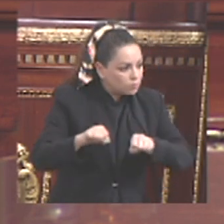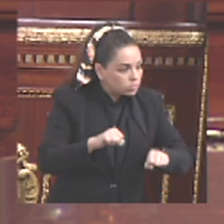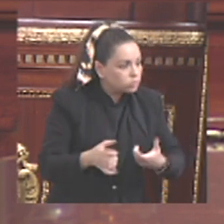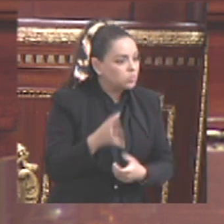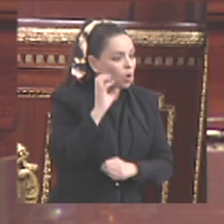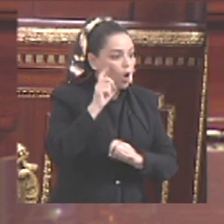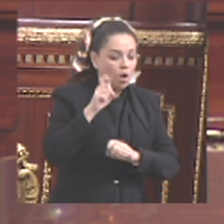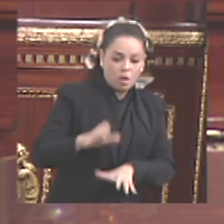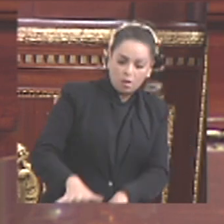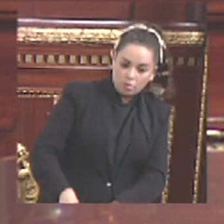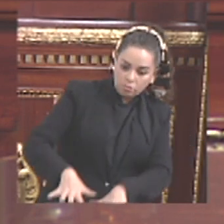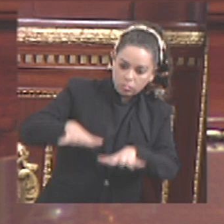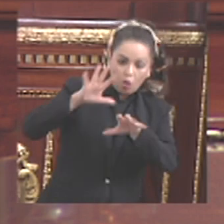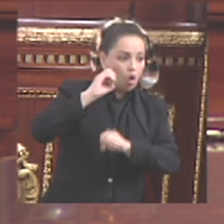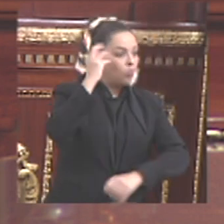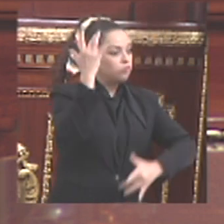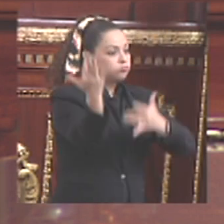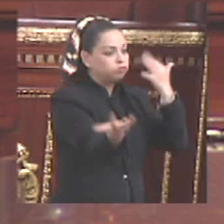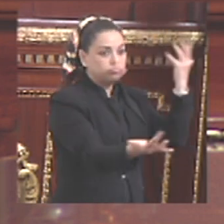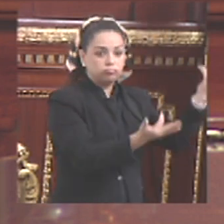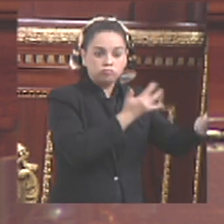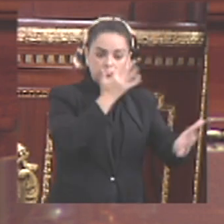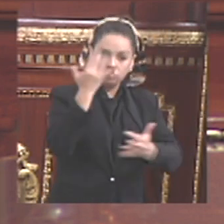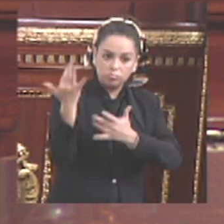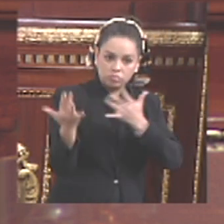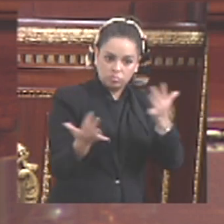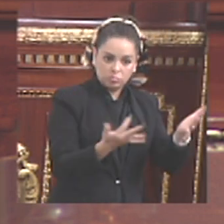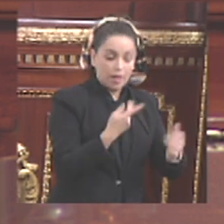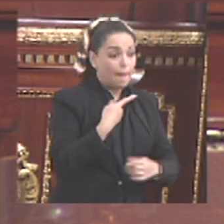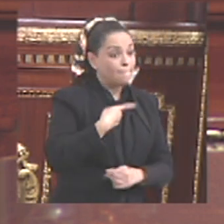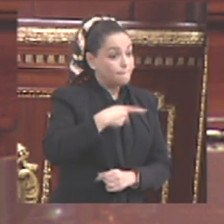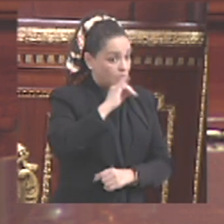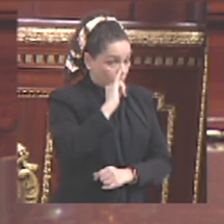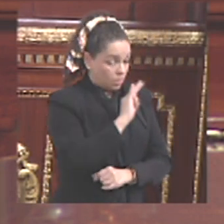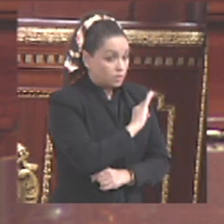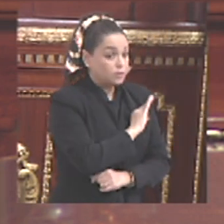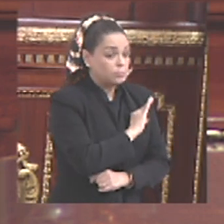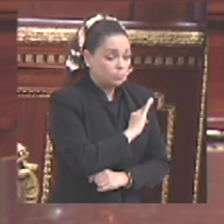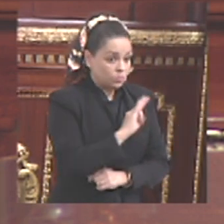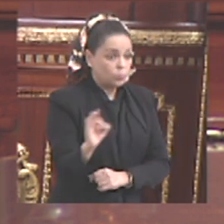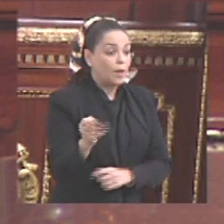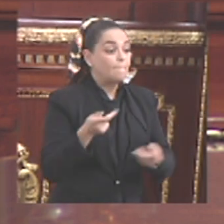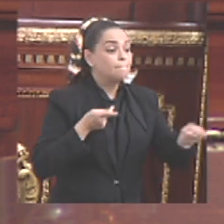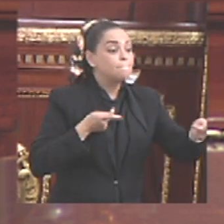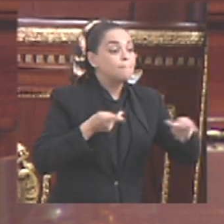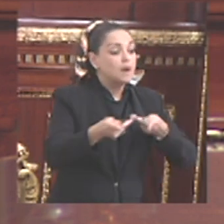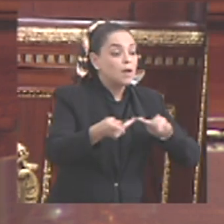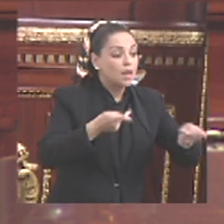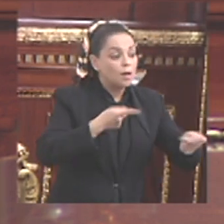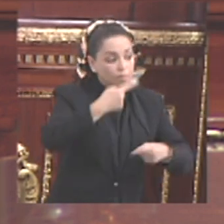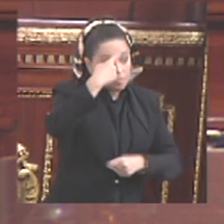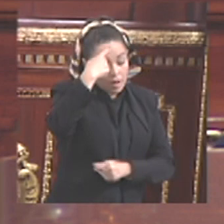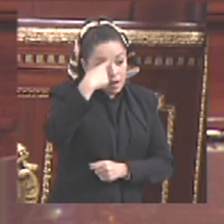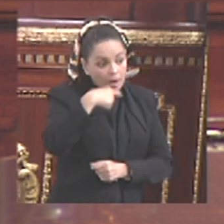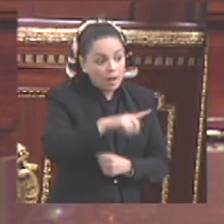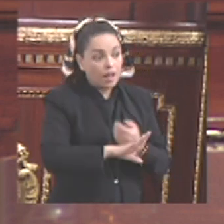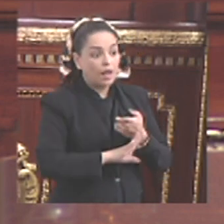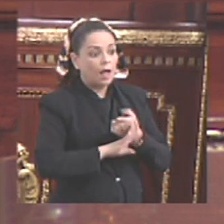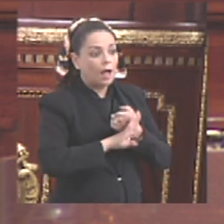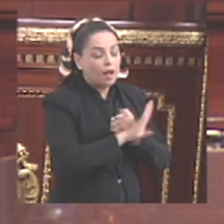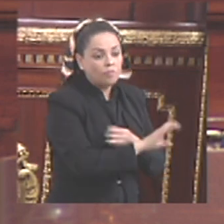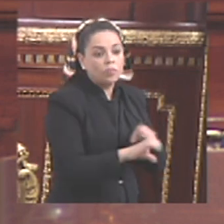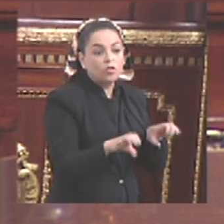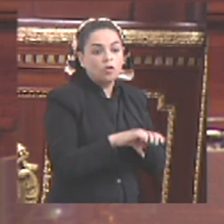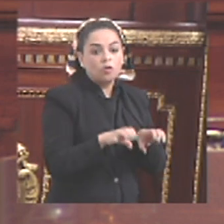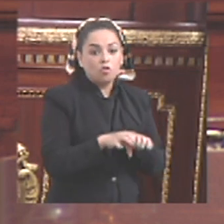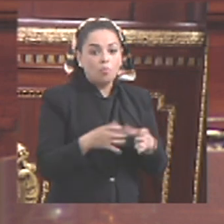que sí podemos hacer es estar preparados para mitigar los riesgos y las causas o los efectos